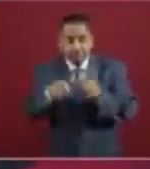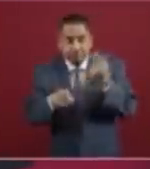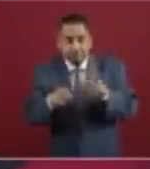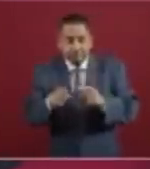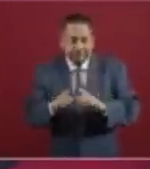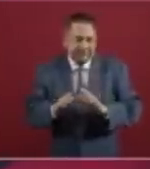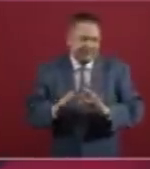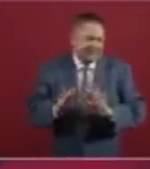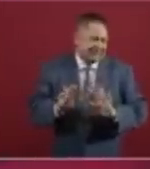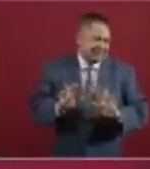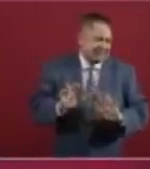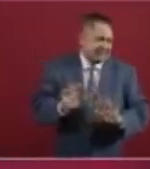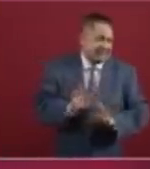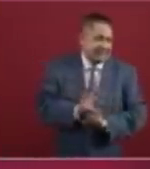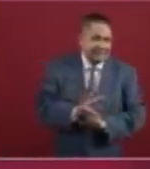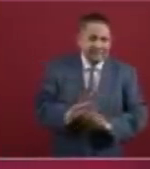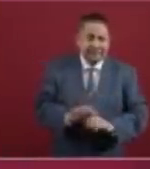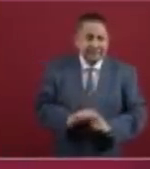muy